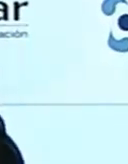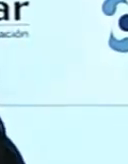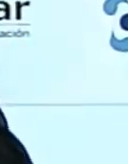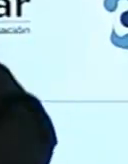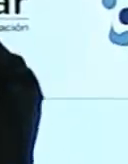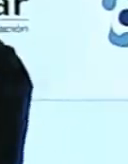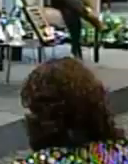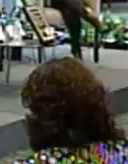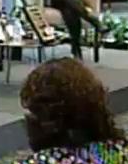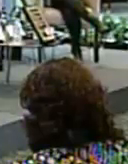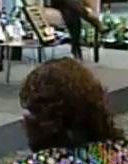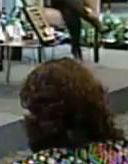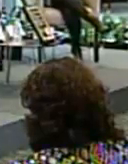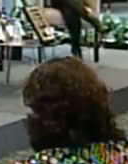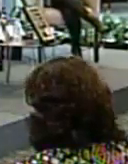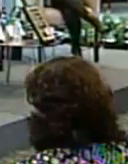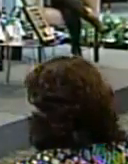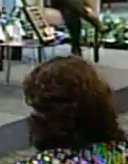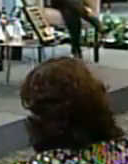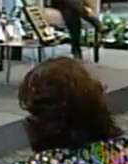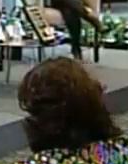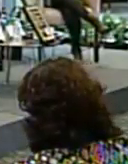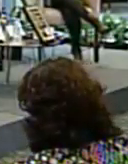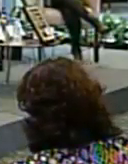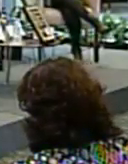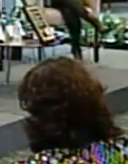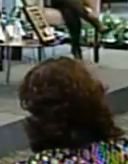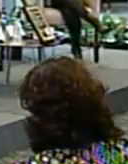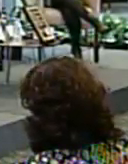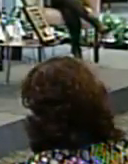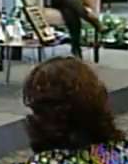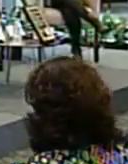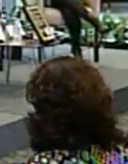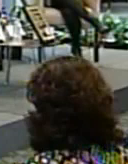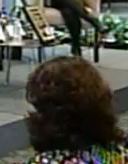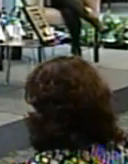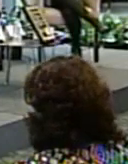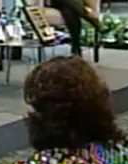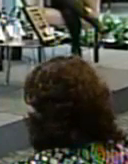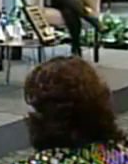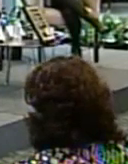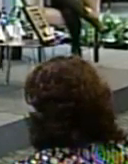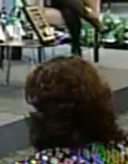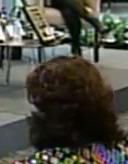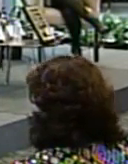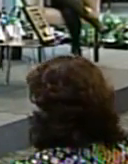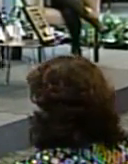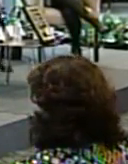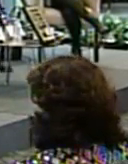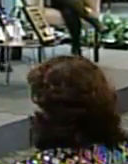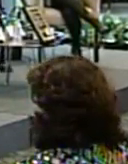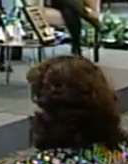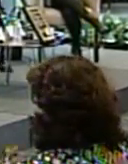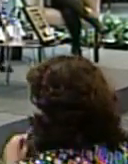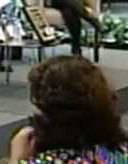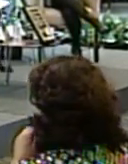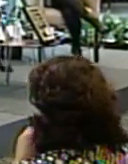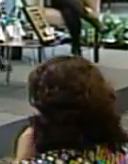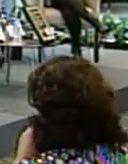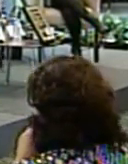Asimismo, contamos con la presencia de la maestra Areli Cano Guadiana, comisionada del INAE.